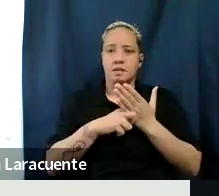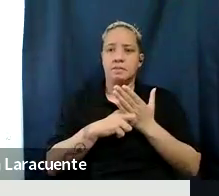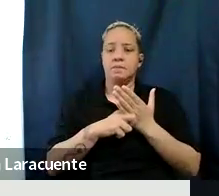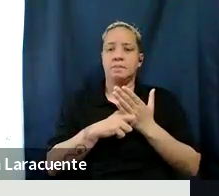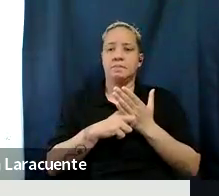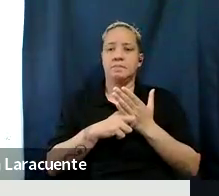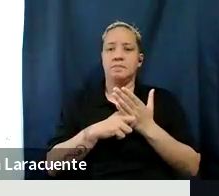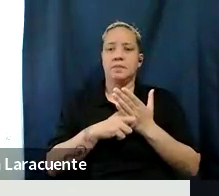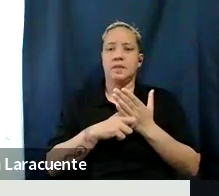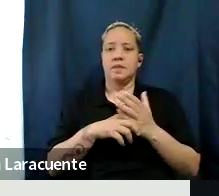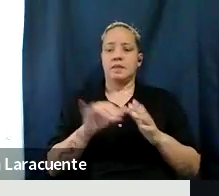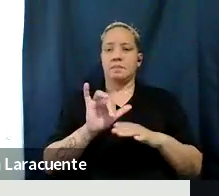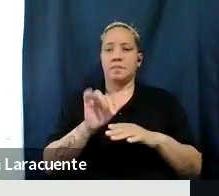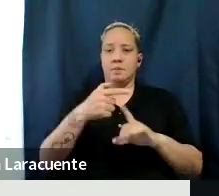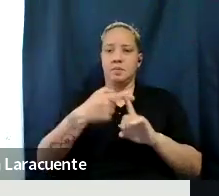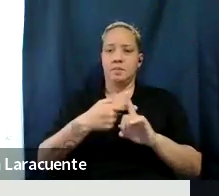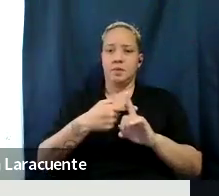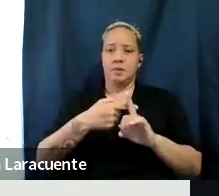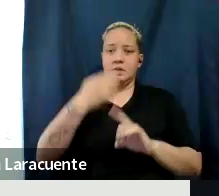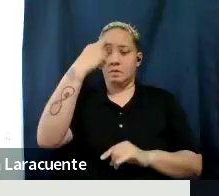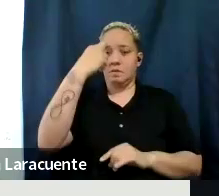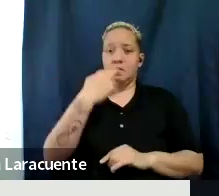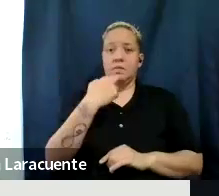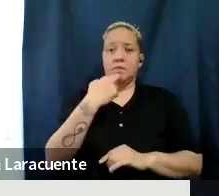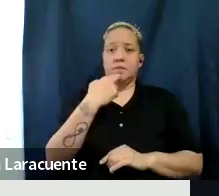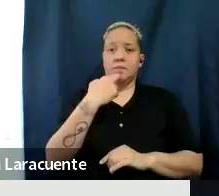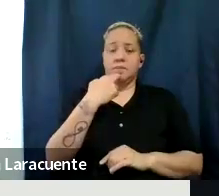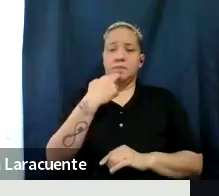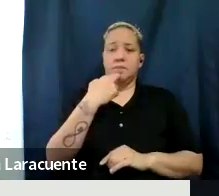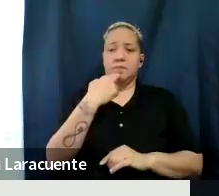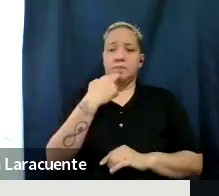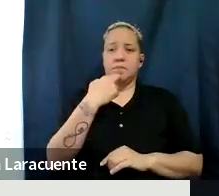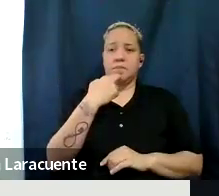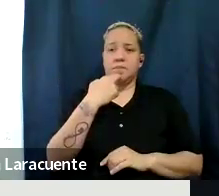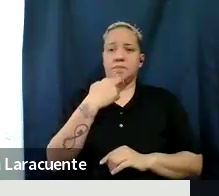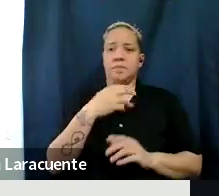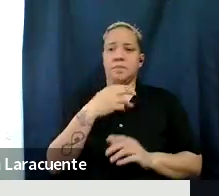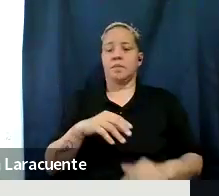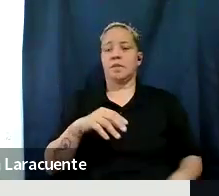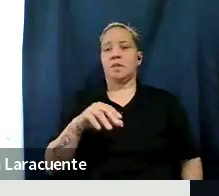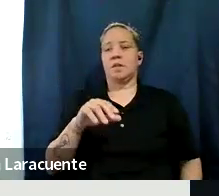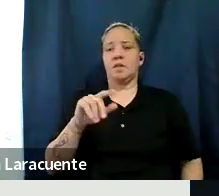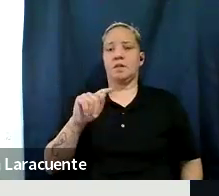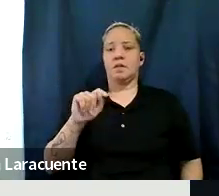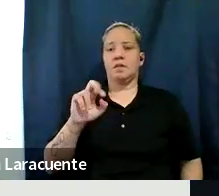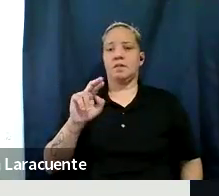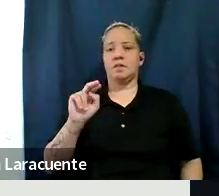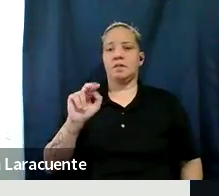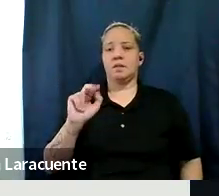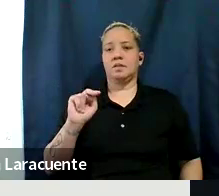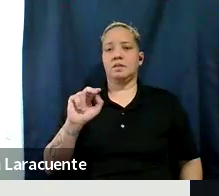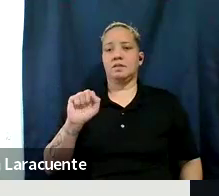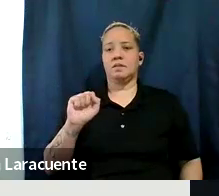para ese mismo mes de agosto en el transatlántico denominado Aquitania, que salía de la ciudad normanda, de la